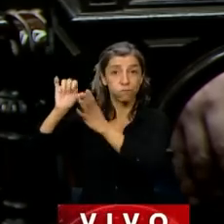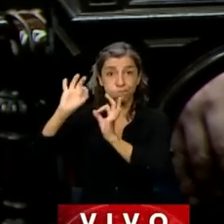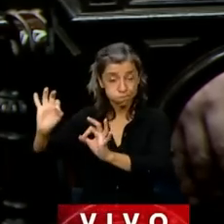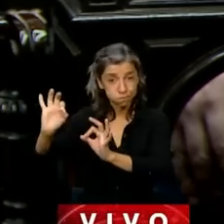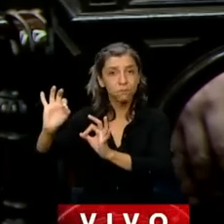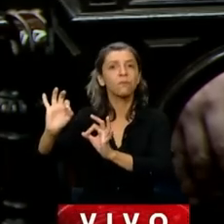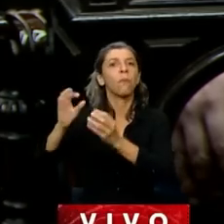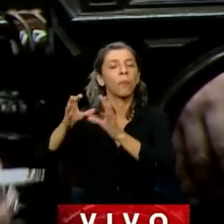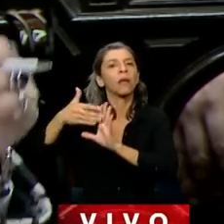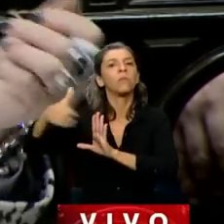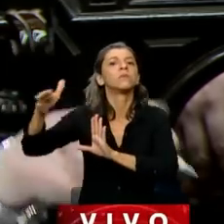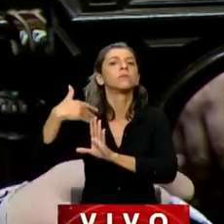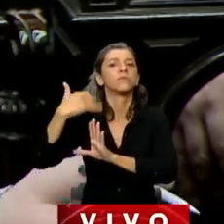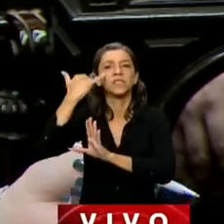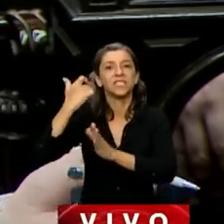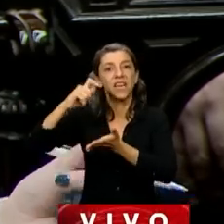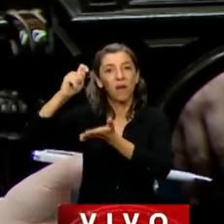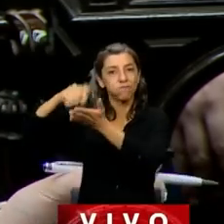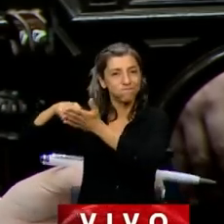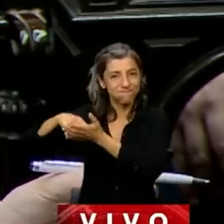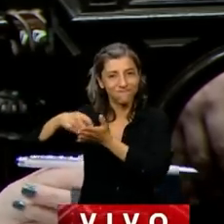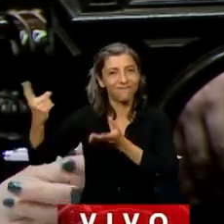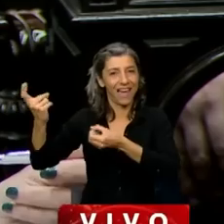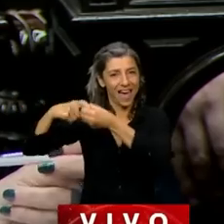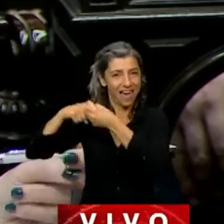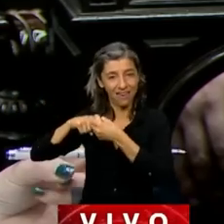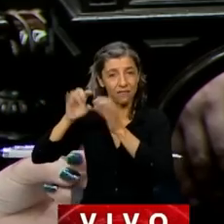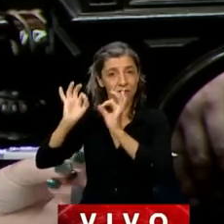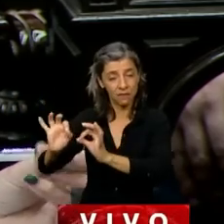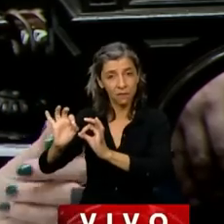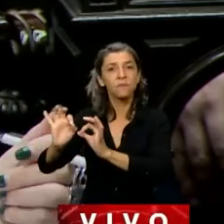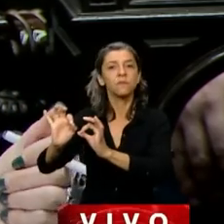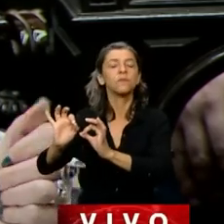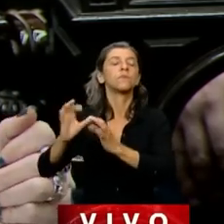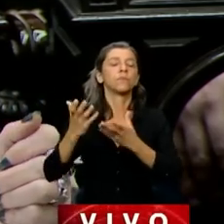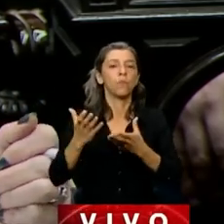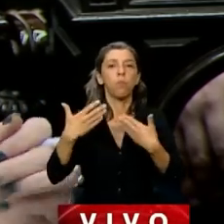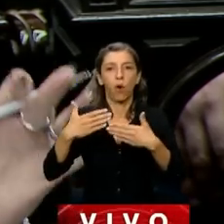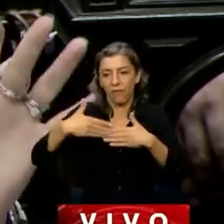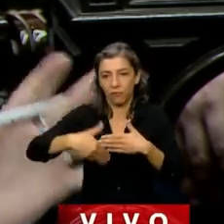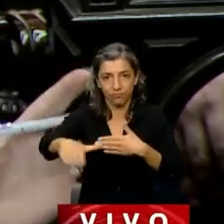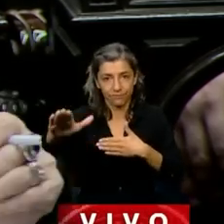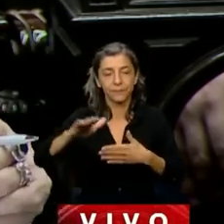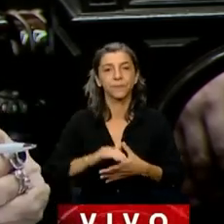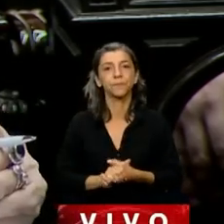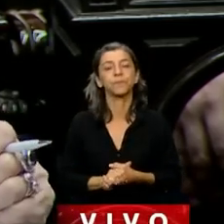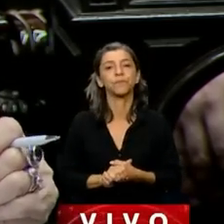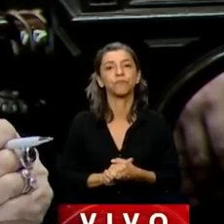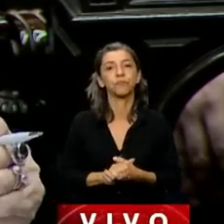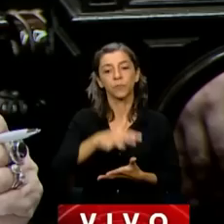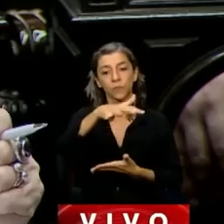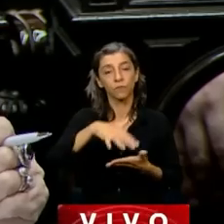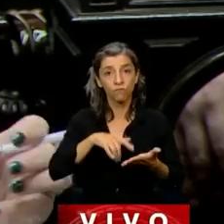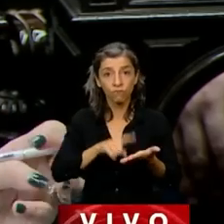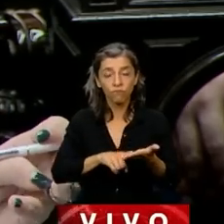sus respectivos instrumentos de ratificación o adhesión ante el depositario. El Tratado Constitutivo